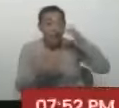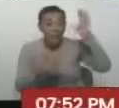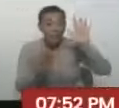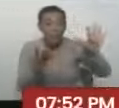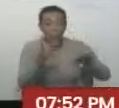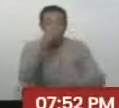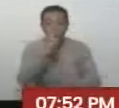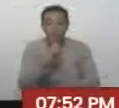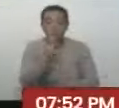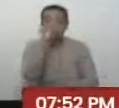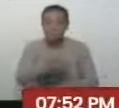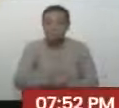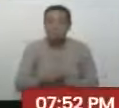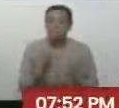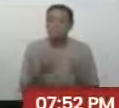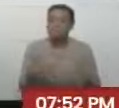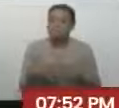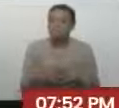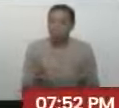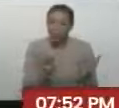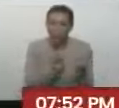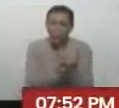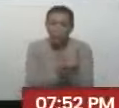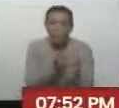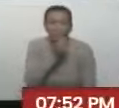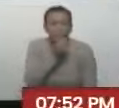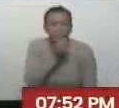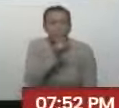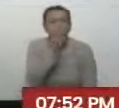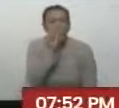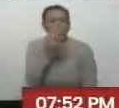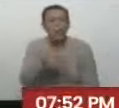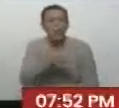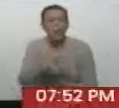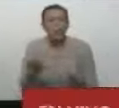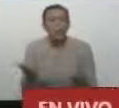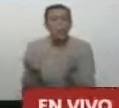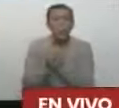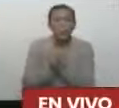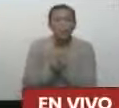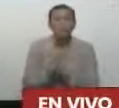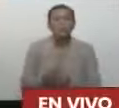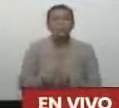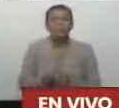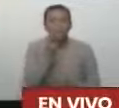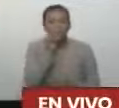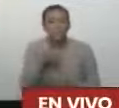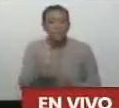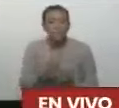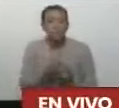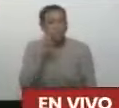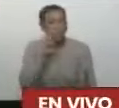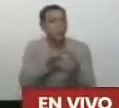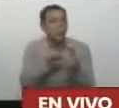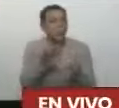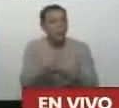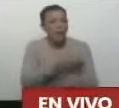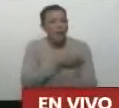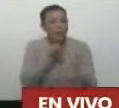9 años? Sí. Acércate al micrófono. ¿Tu papá dónde está? Ah, mira, aquí está tu papá, vale. Yo a ti te conozco, te he